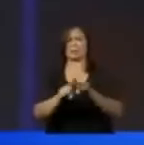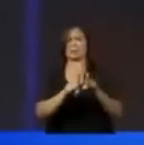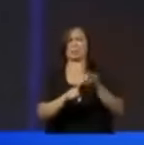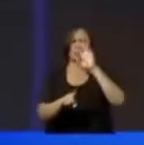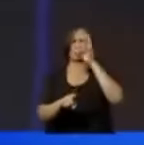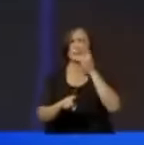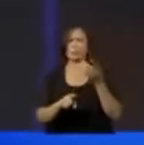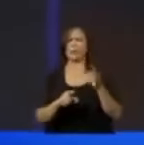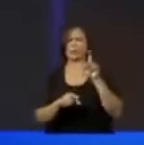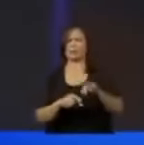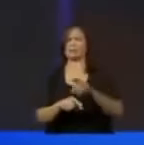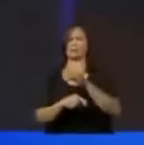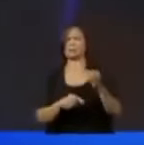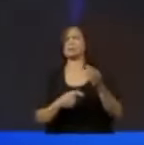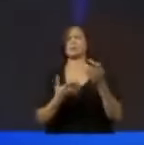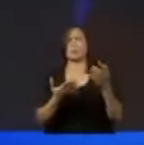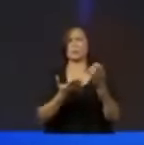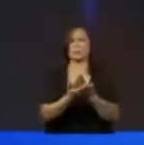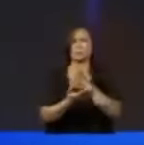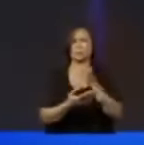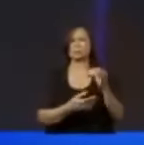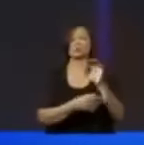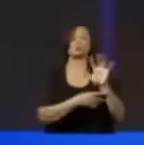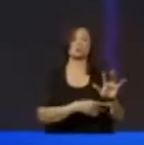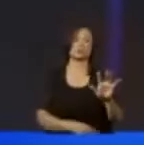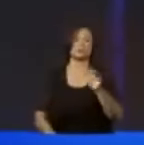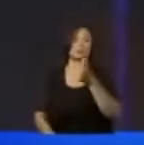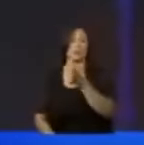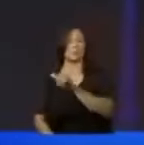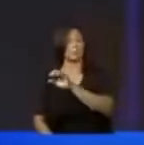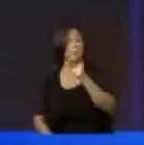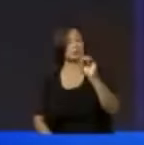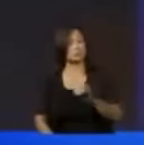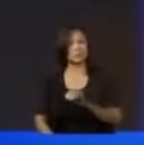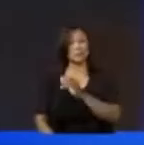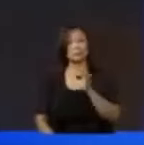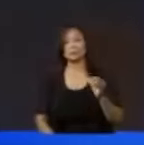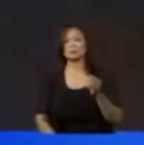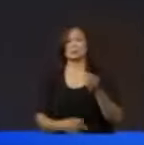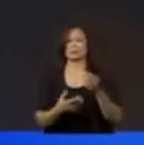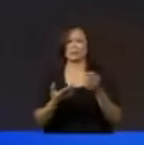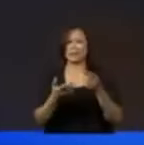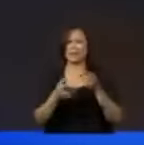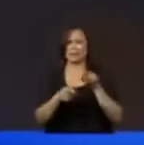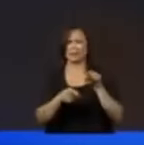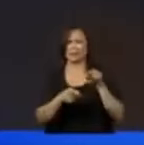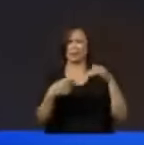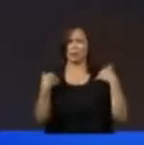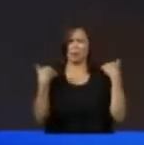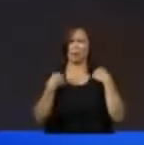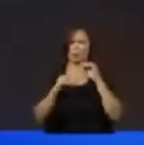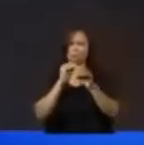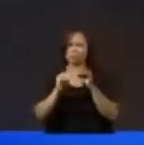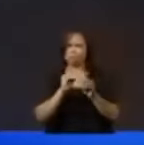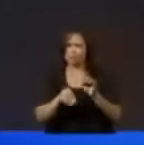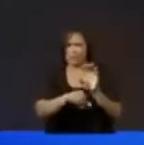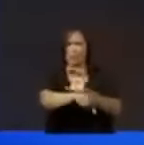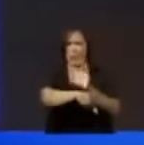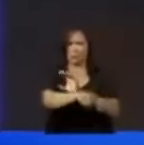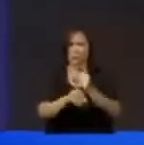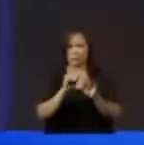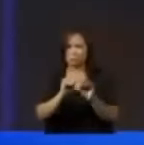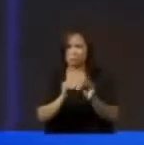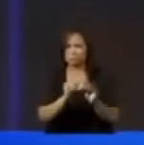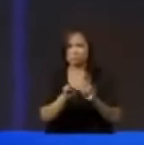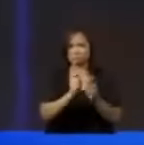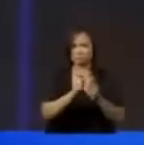República Dominicana? Si lográramos aprovechar entre un 5 y un 10% de ese nicho de mercado, estaríamos haciendo una